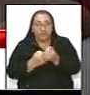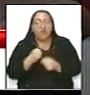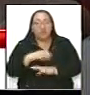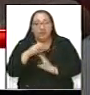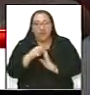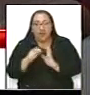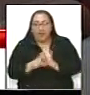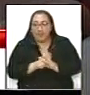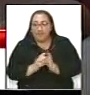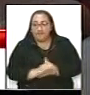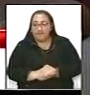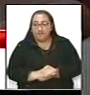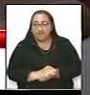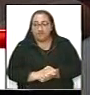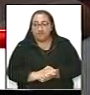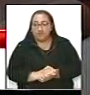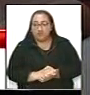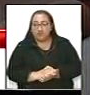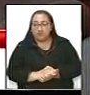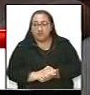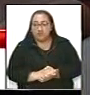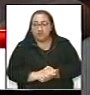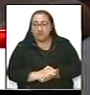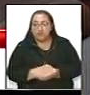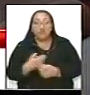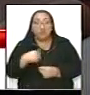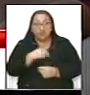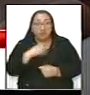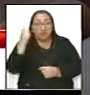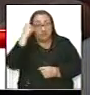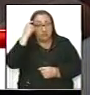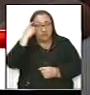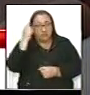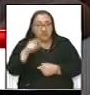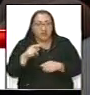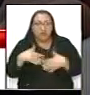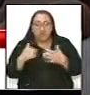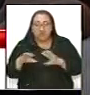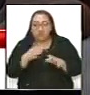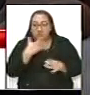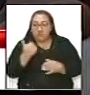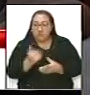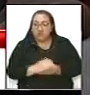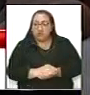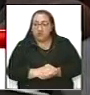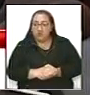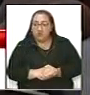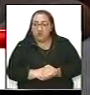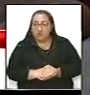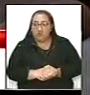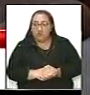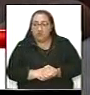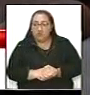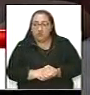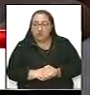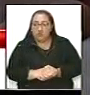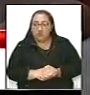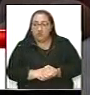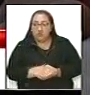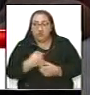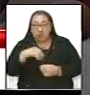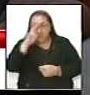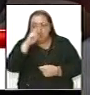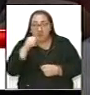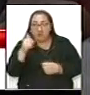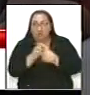ley, y pensamos que esto puede ser mejorado. En el país vecino